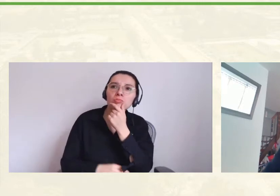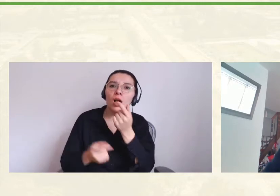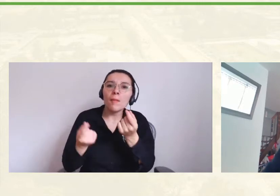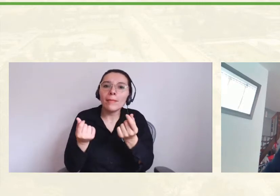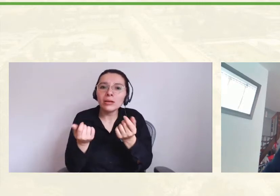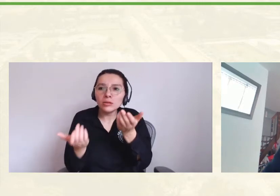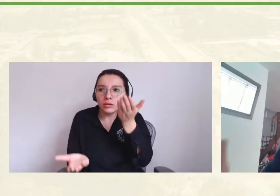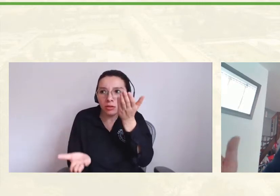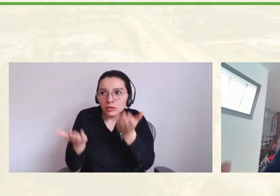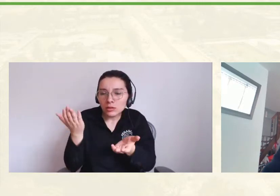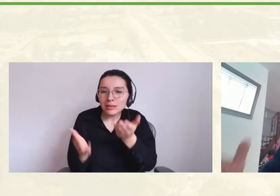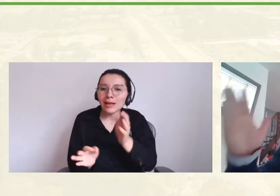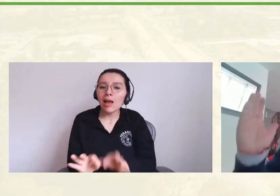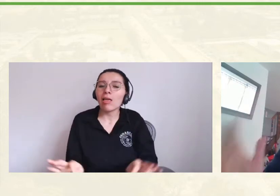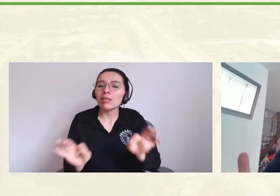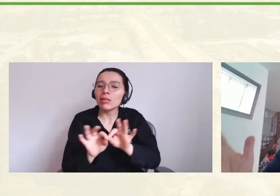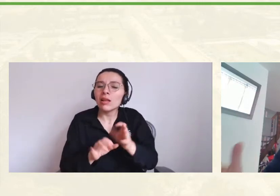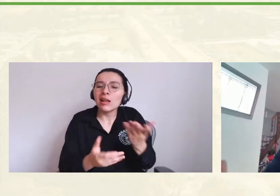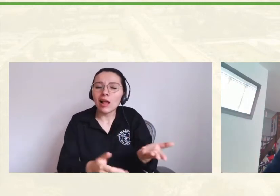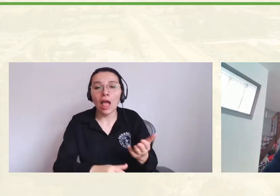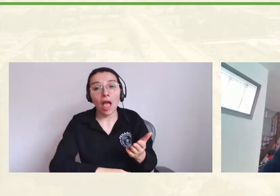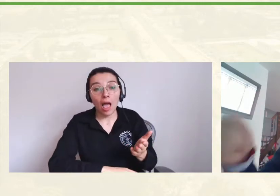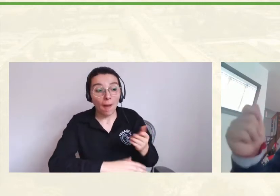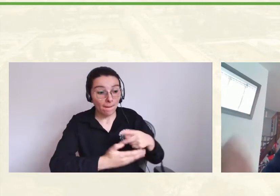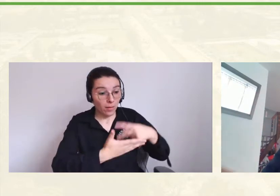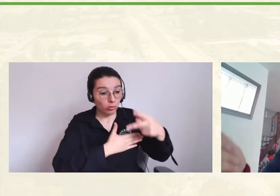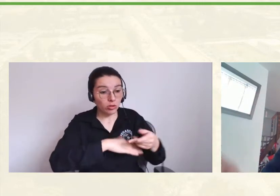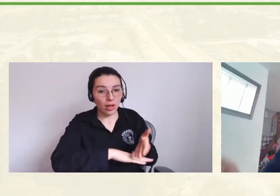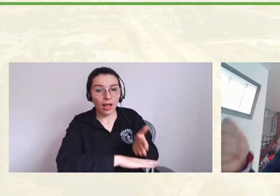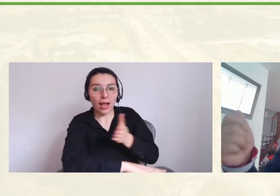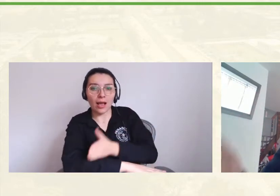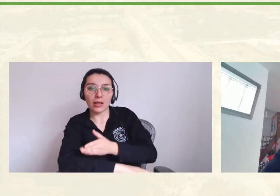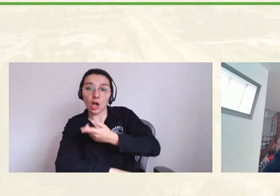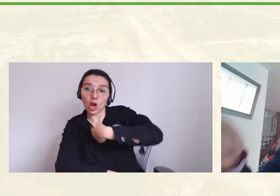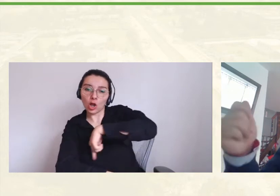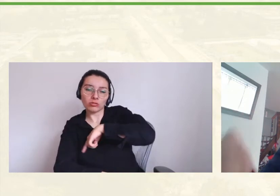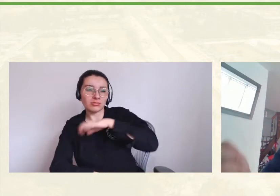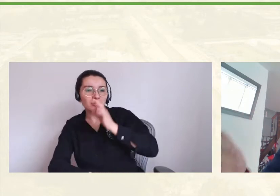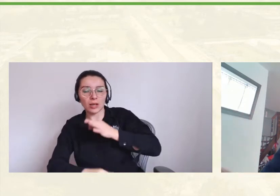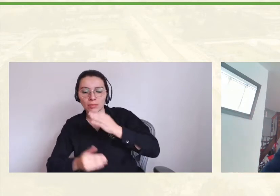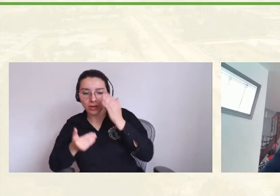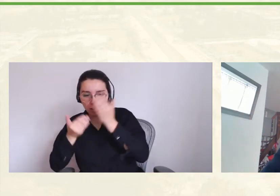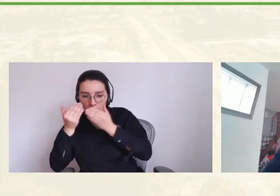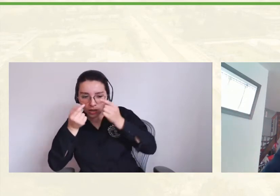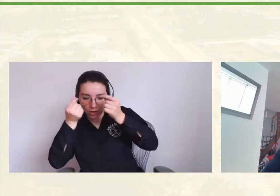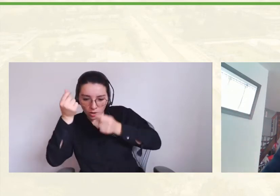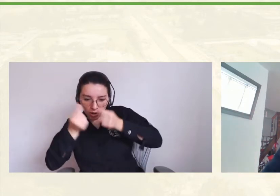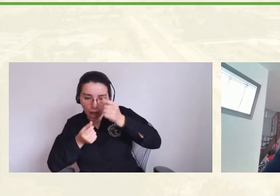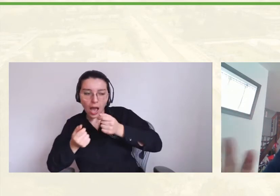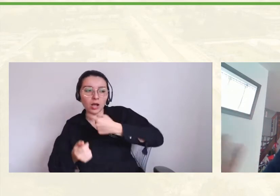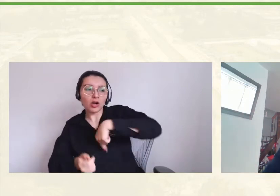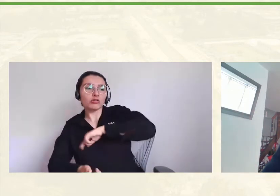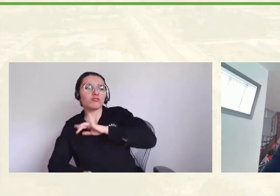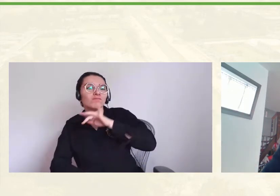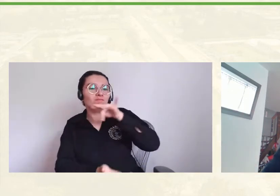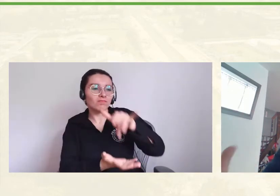acercarse en el anteproyecto es la información a cada predio de cuánto sería la cofinanciación y de cuánto sería su participación. Eso es lo más importante, que la